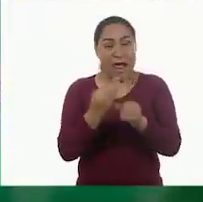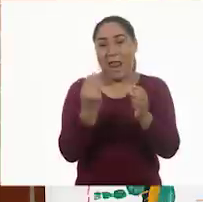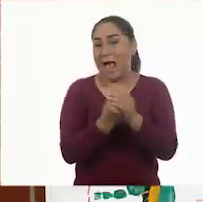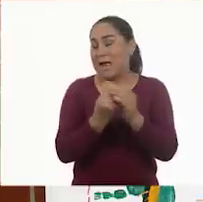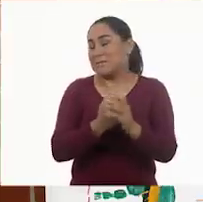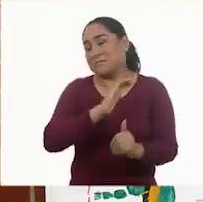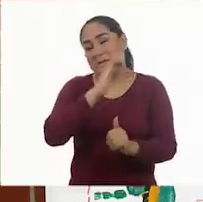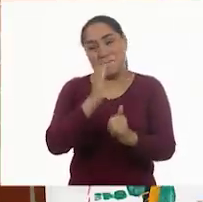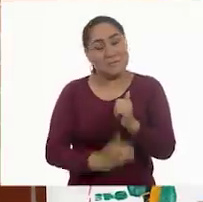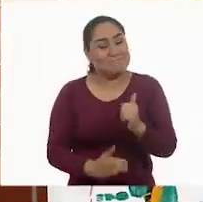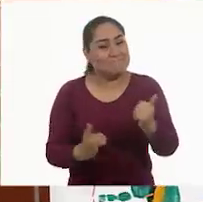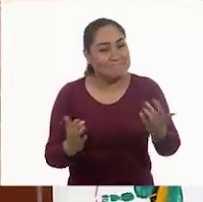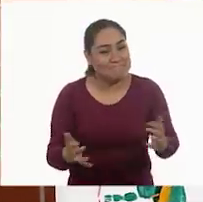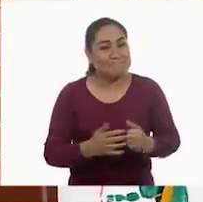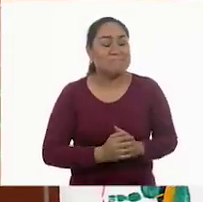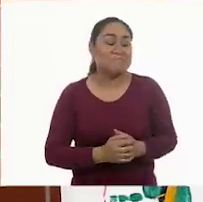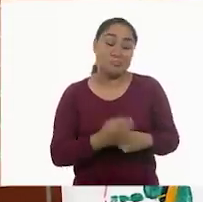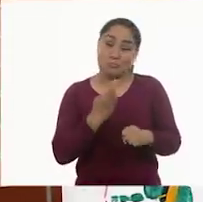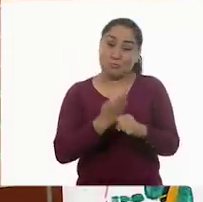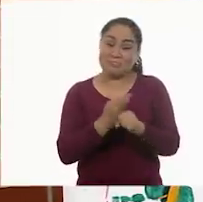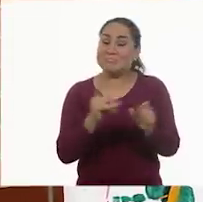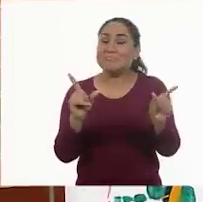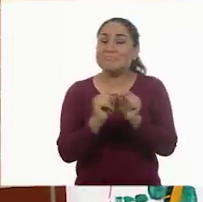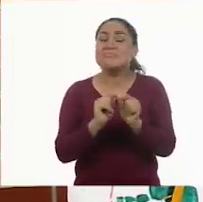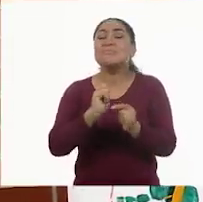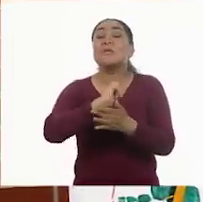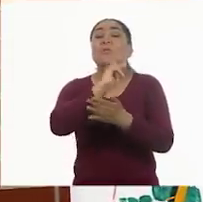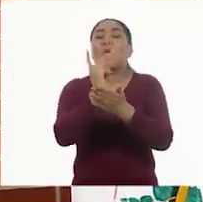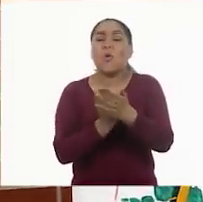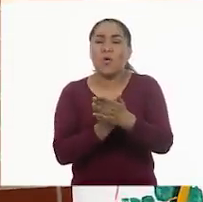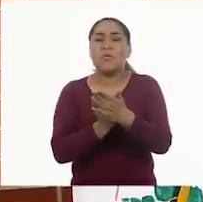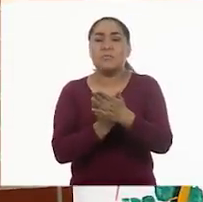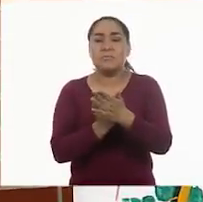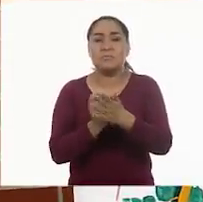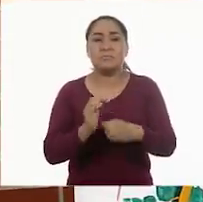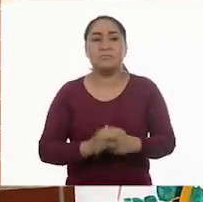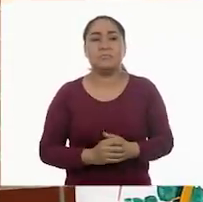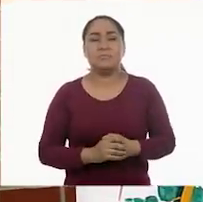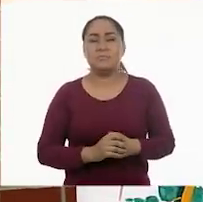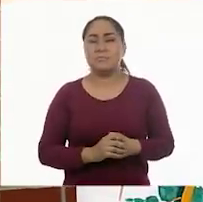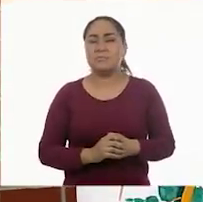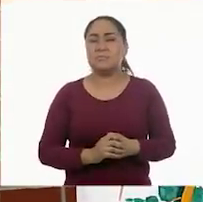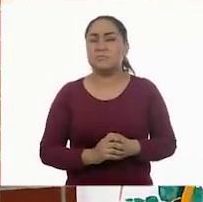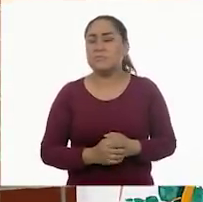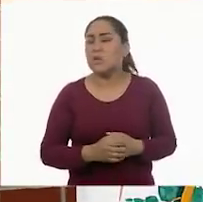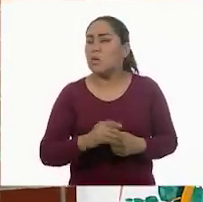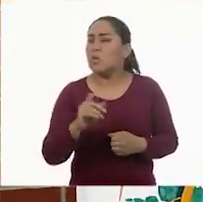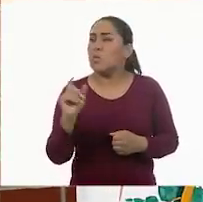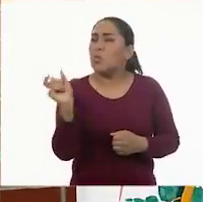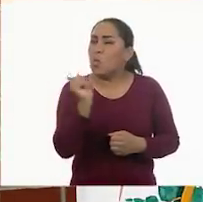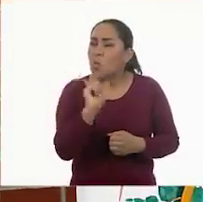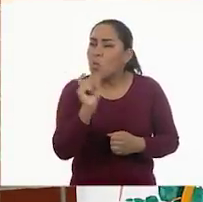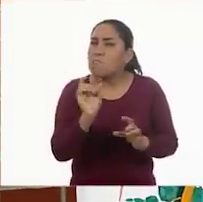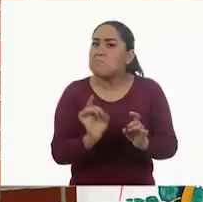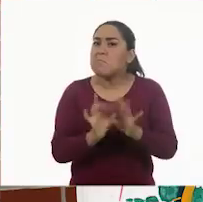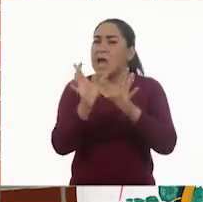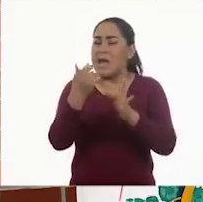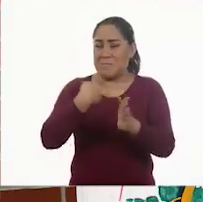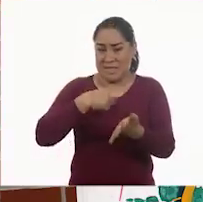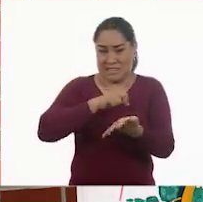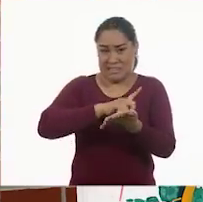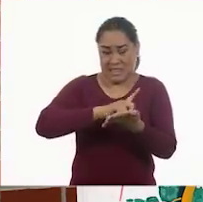clase. Hasta aquí terminamos con el programa ¿Cuándo se vulneran nuestros